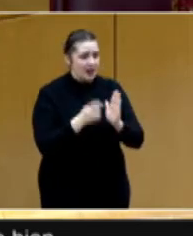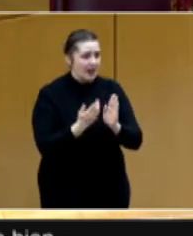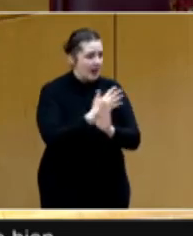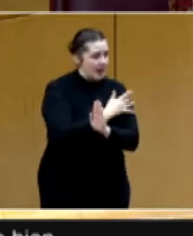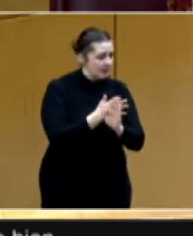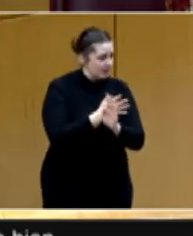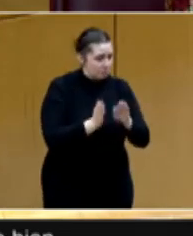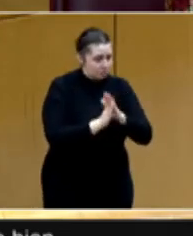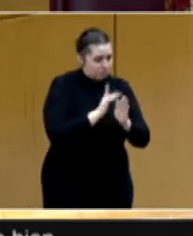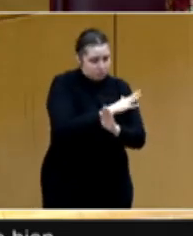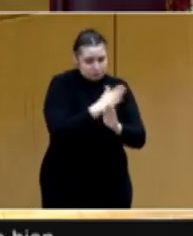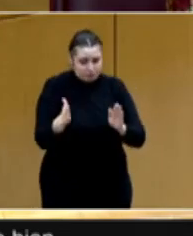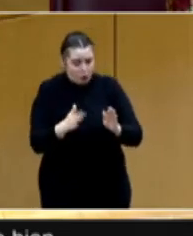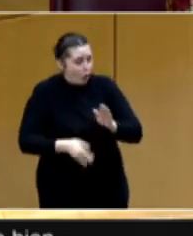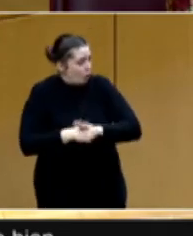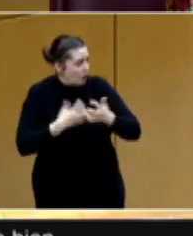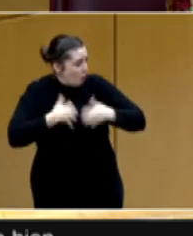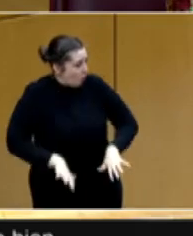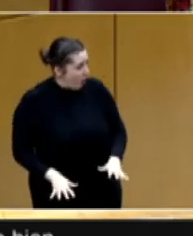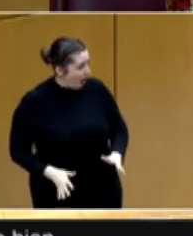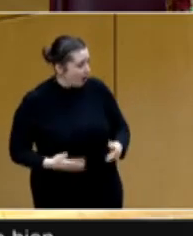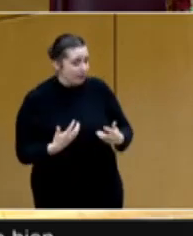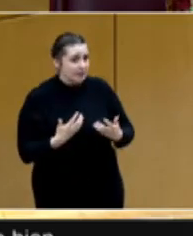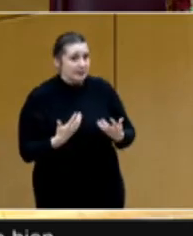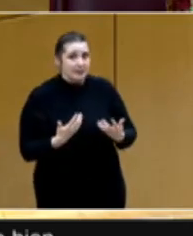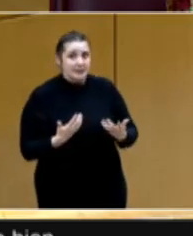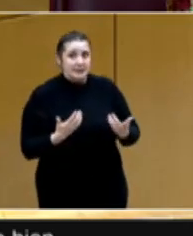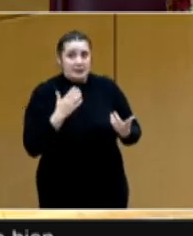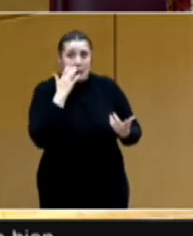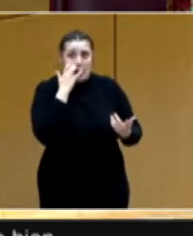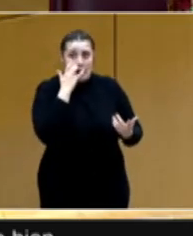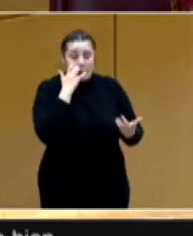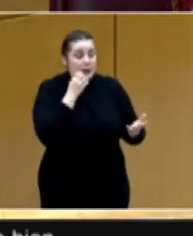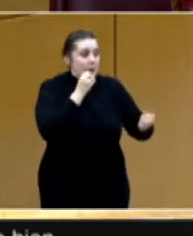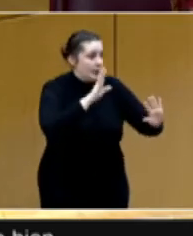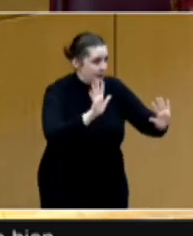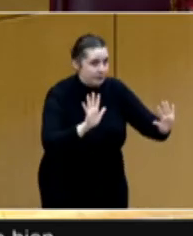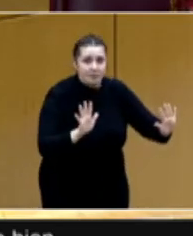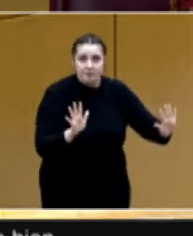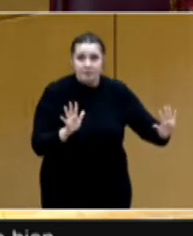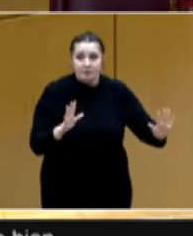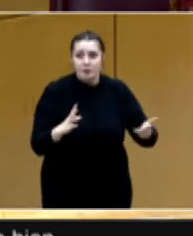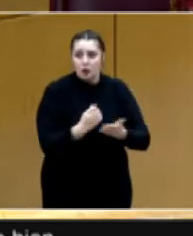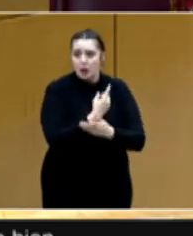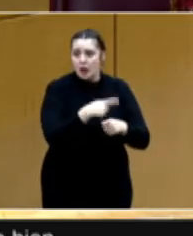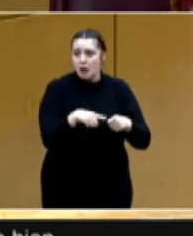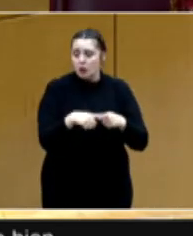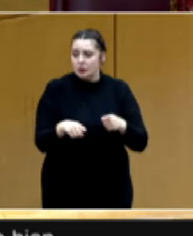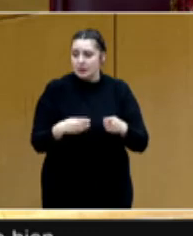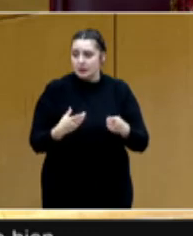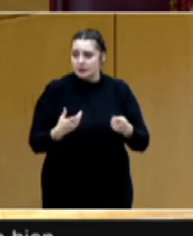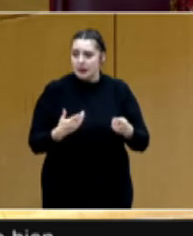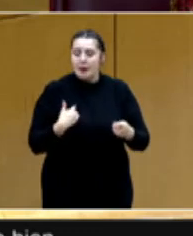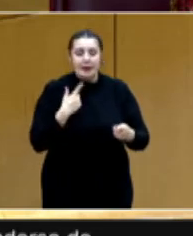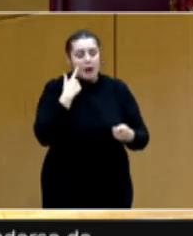de todo dentro que habrá casos donde se haga bien otros mal y en fin Pero bueno como como todas las cosas en la vida pero el